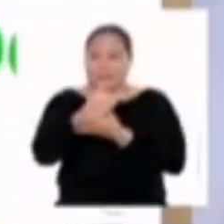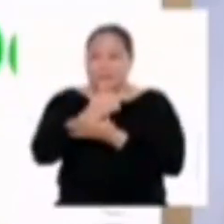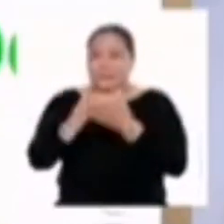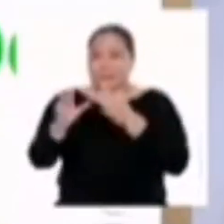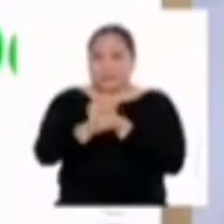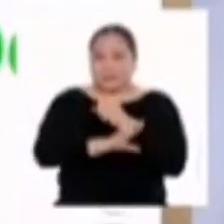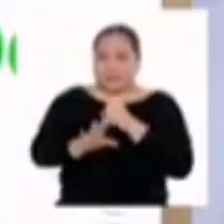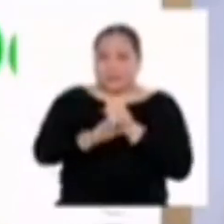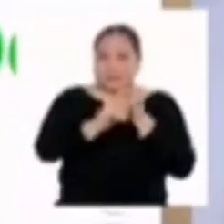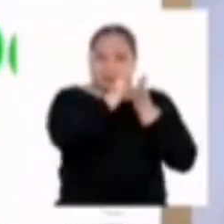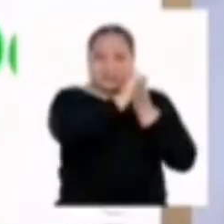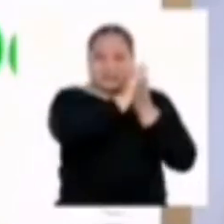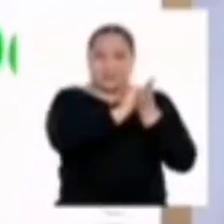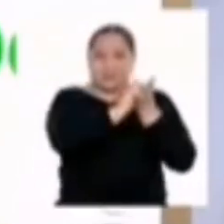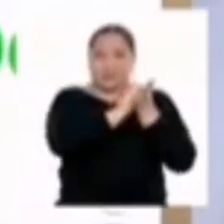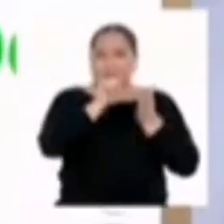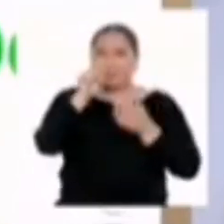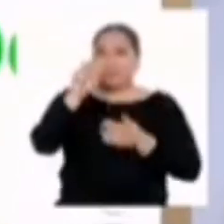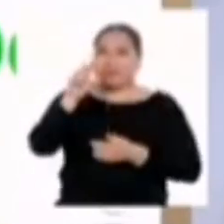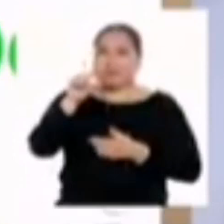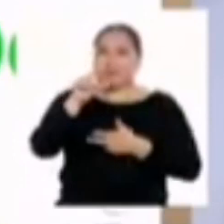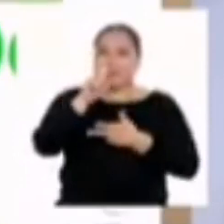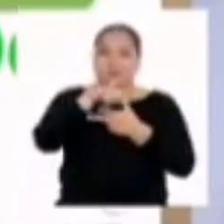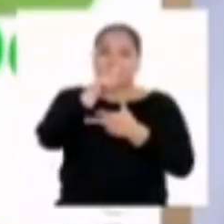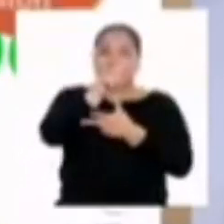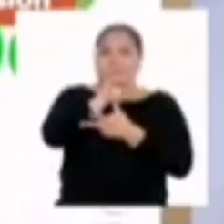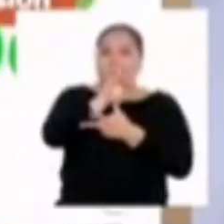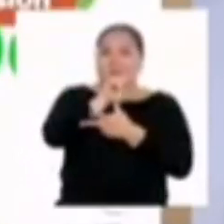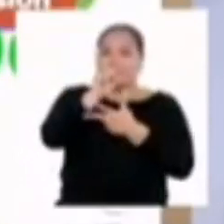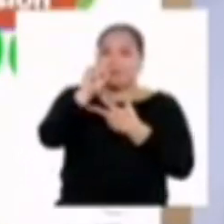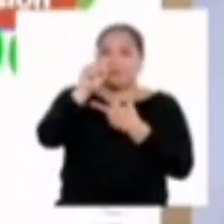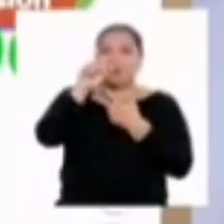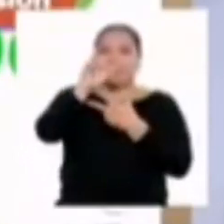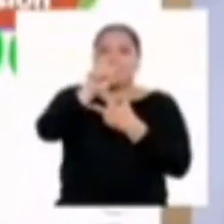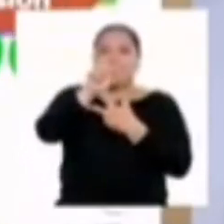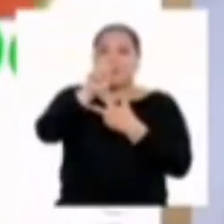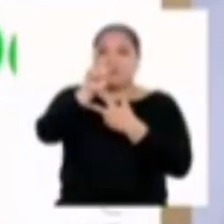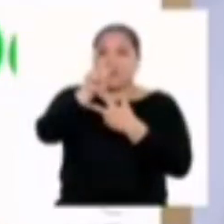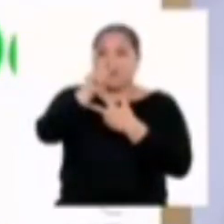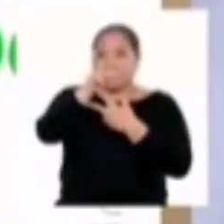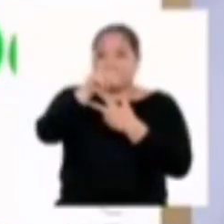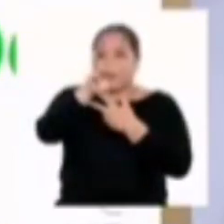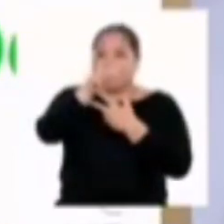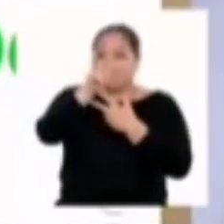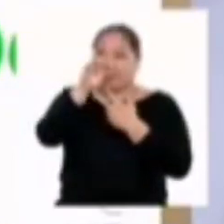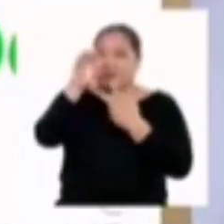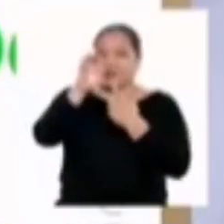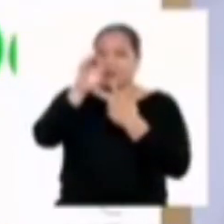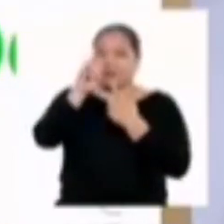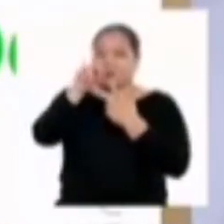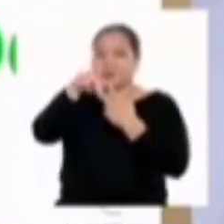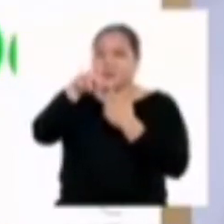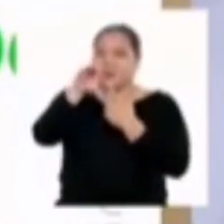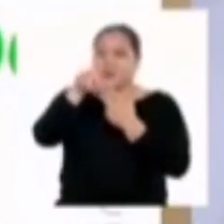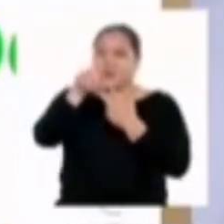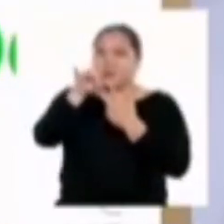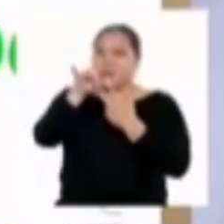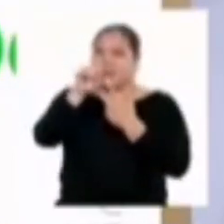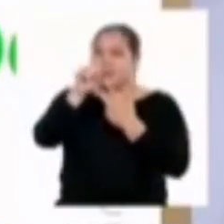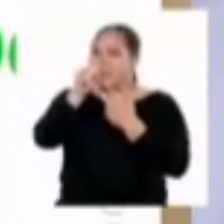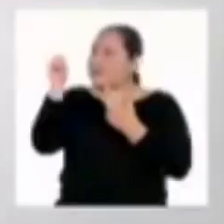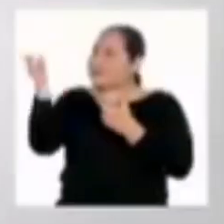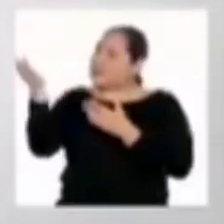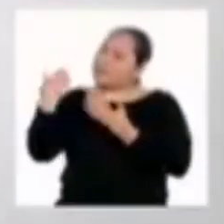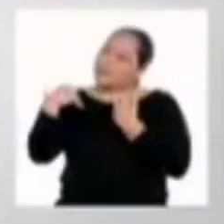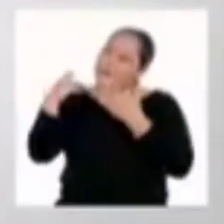básicos que tienen los textos argumentativos, tesis, argumentos y conclusión, usted nos ha prometido un texto de ejemplo para conocer cuál es la